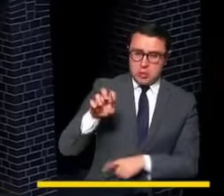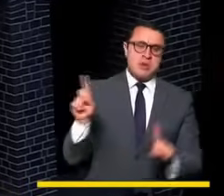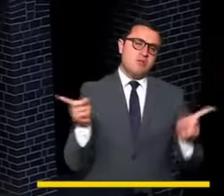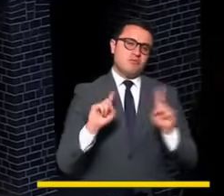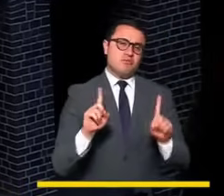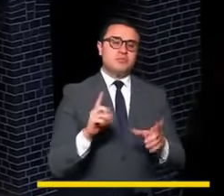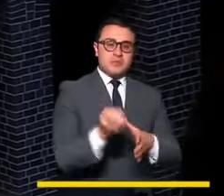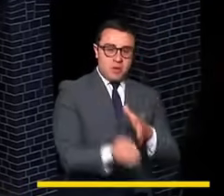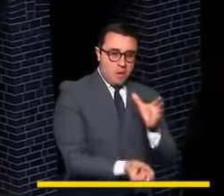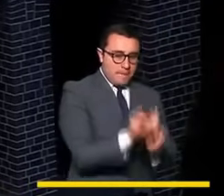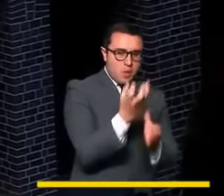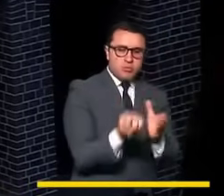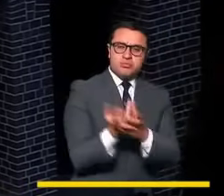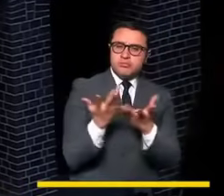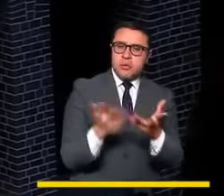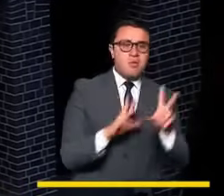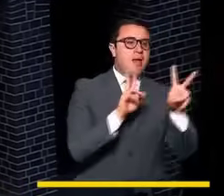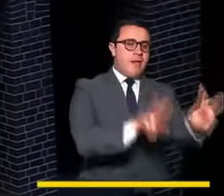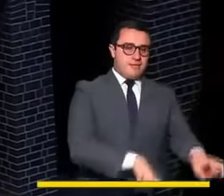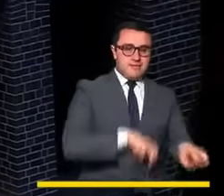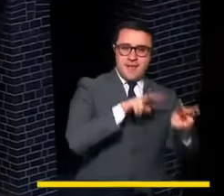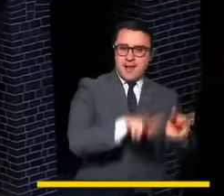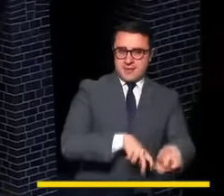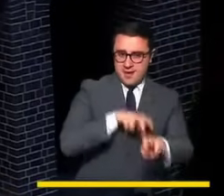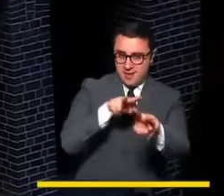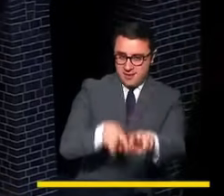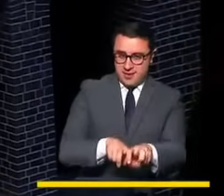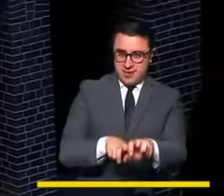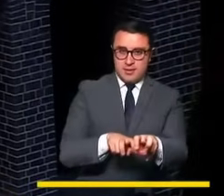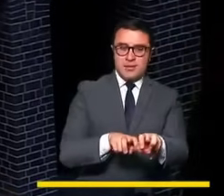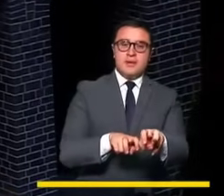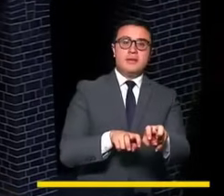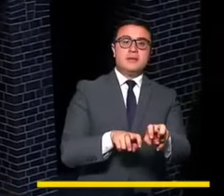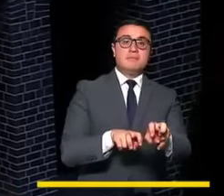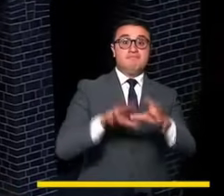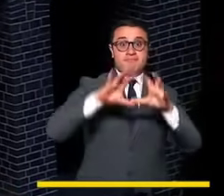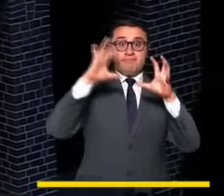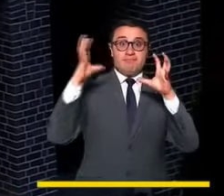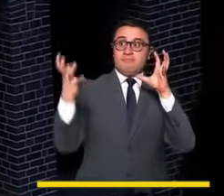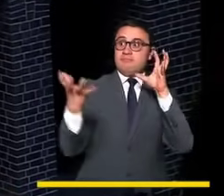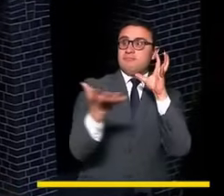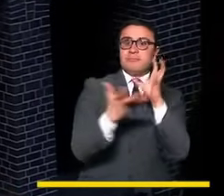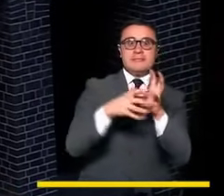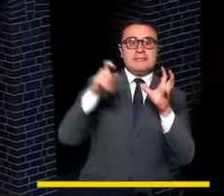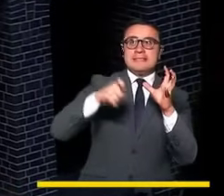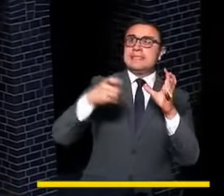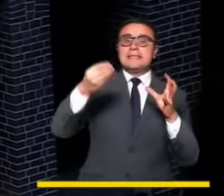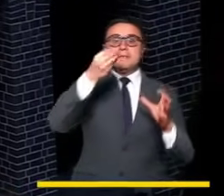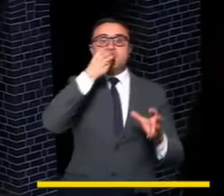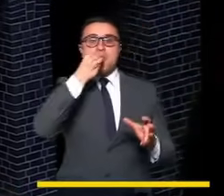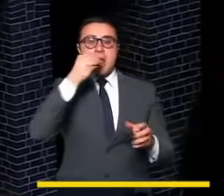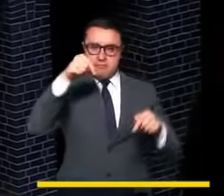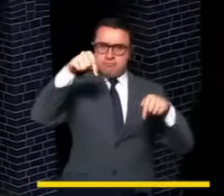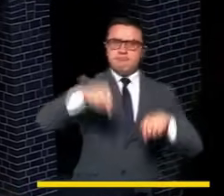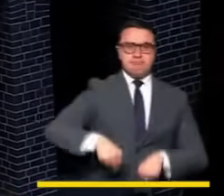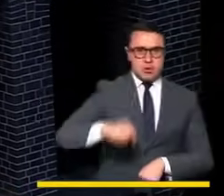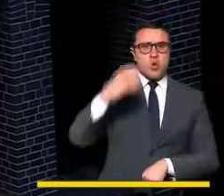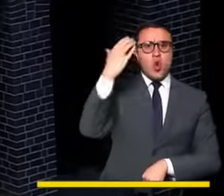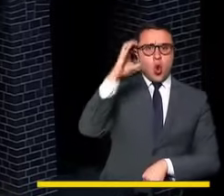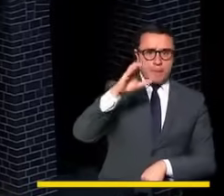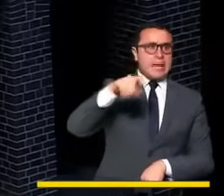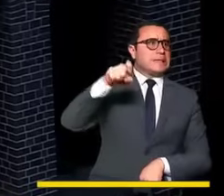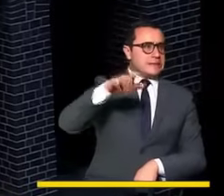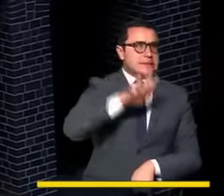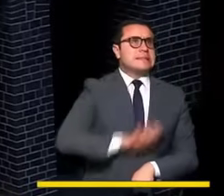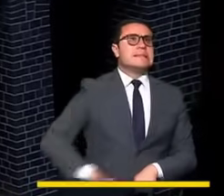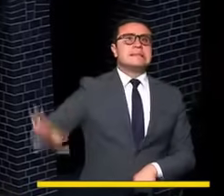es agraria, indudablemente. El mundo demanda cada vez más alimentos y la sociedad colombiana también, porque